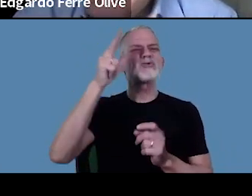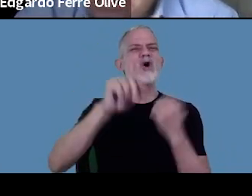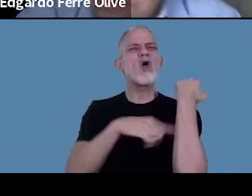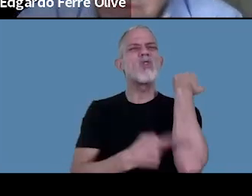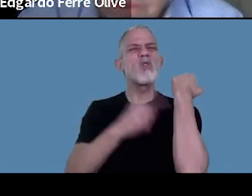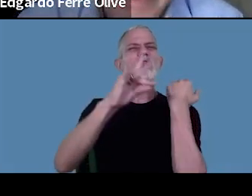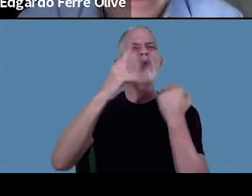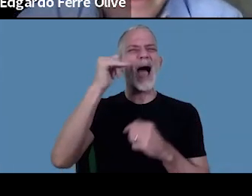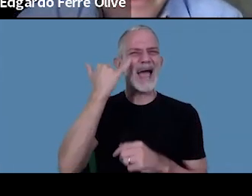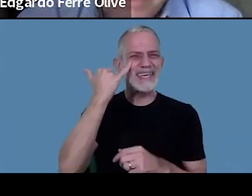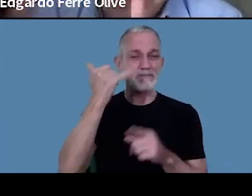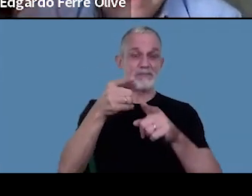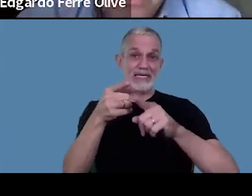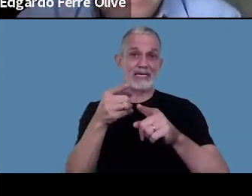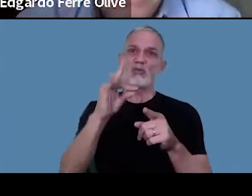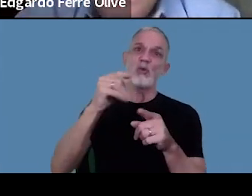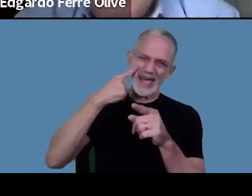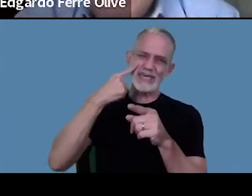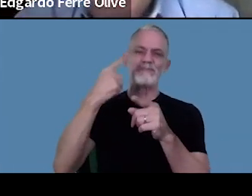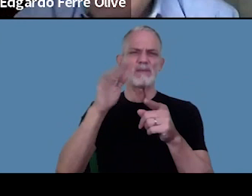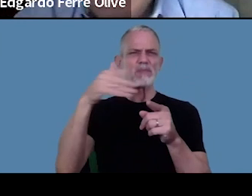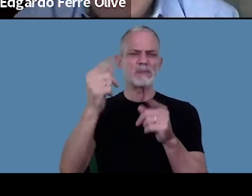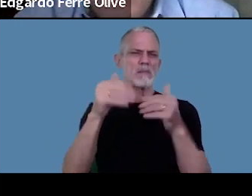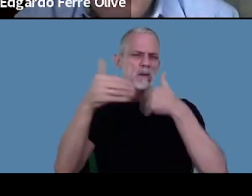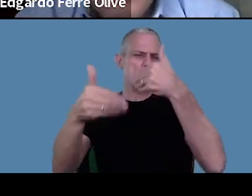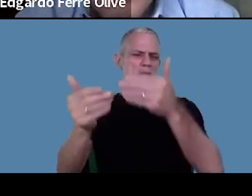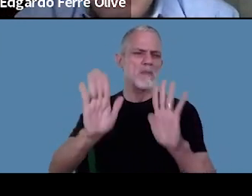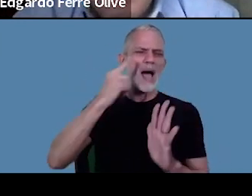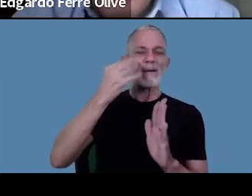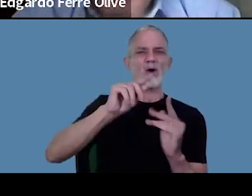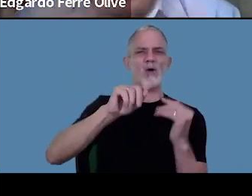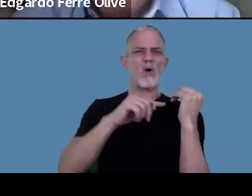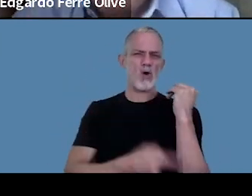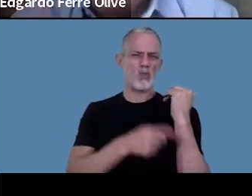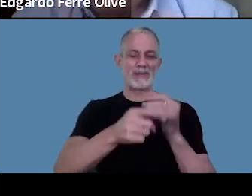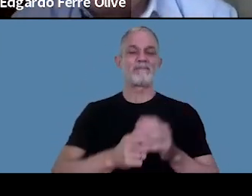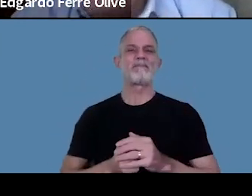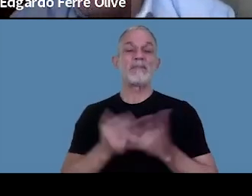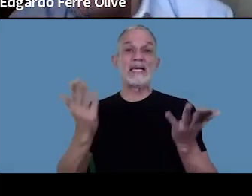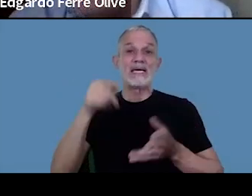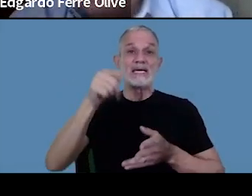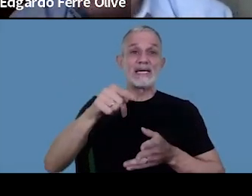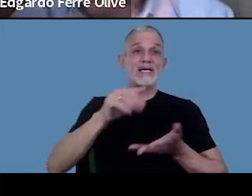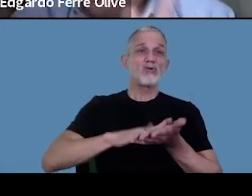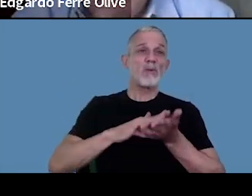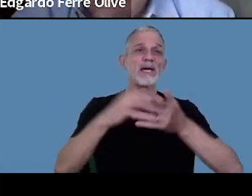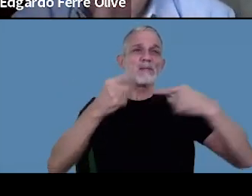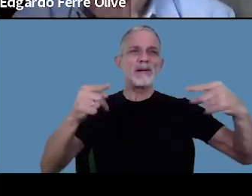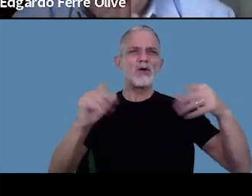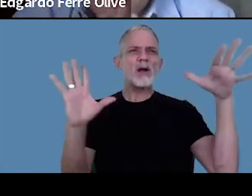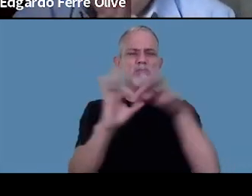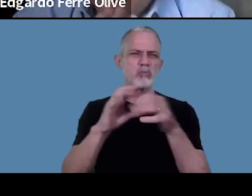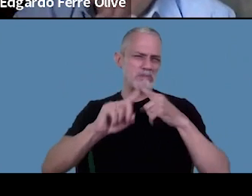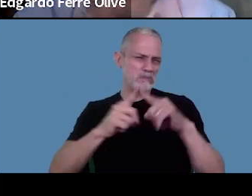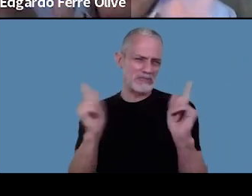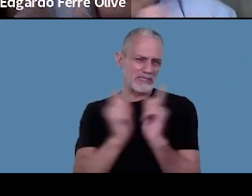van avanzando en distintos aspectos, después les comento algunos de ellos. Acá en aspectos relacionados, lo que les comento rápidamente es